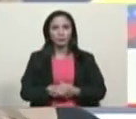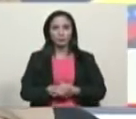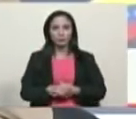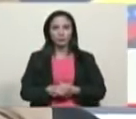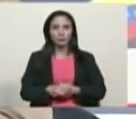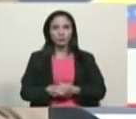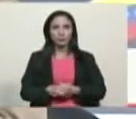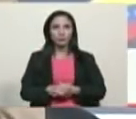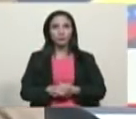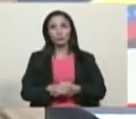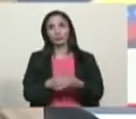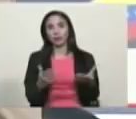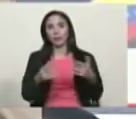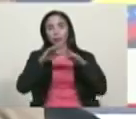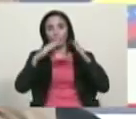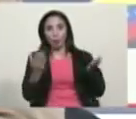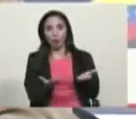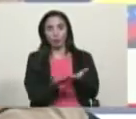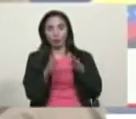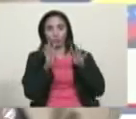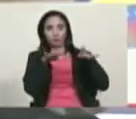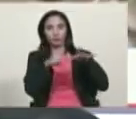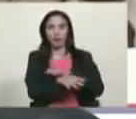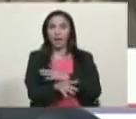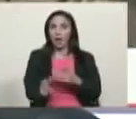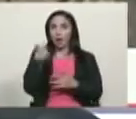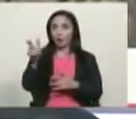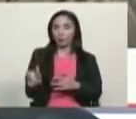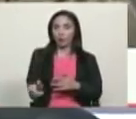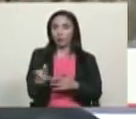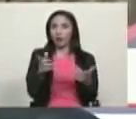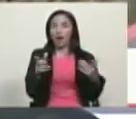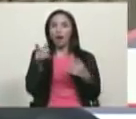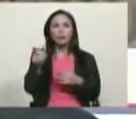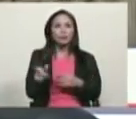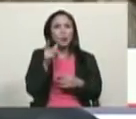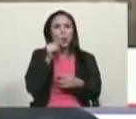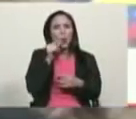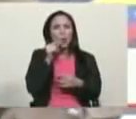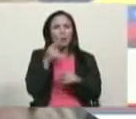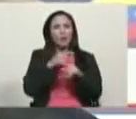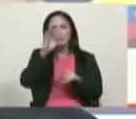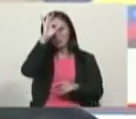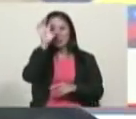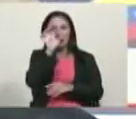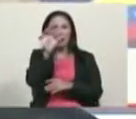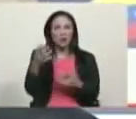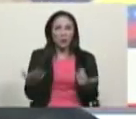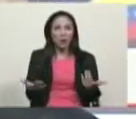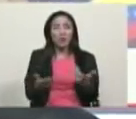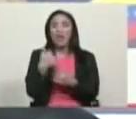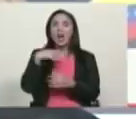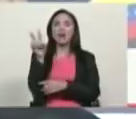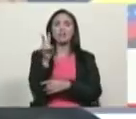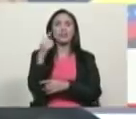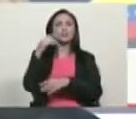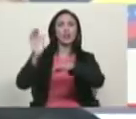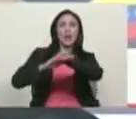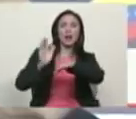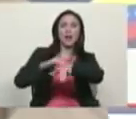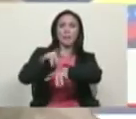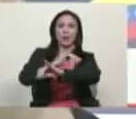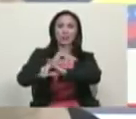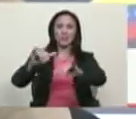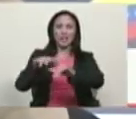Y lo dirigen para el mundo, para que ahí mismo sale un vocero de la UNICEF, no sé qué país del mundo, a decir, Venezuela, epa,